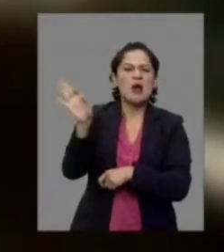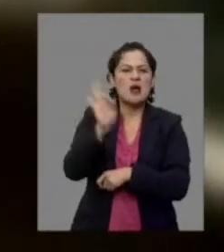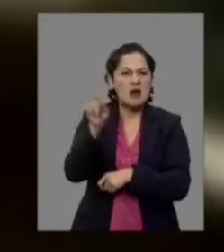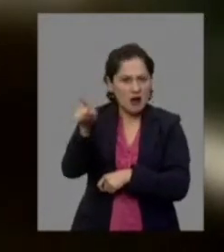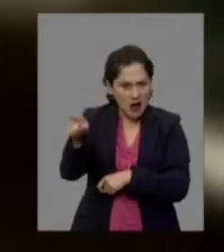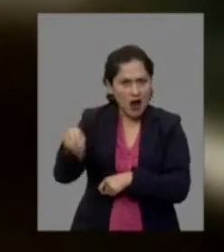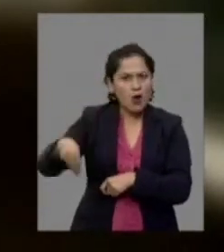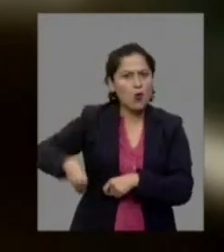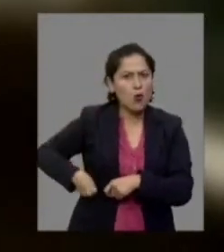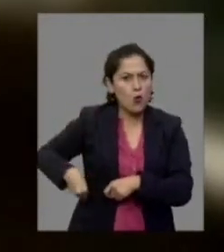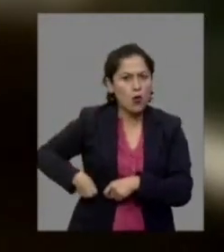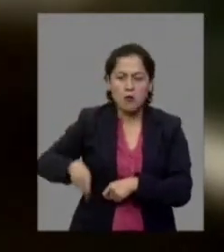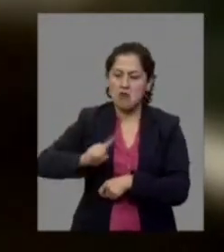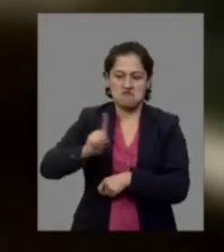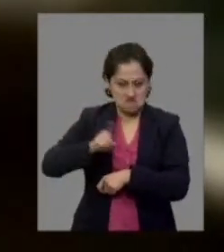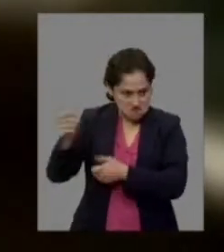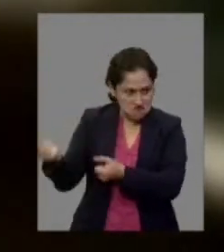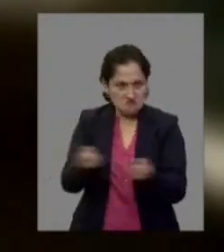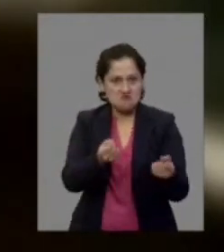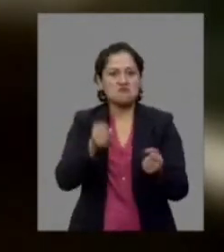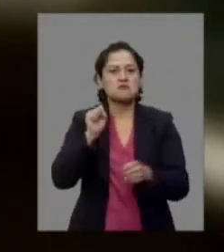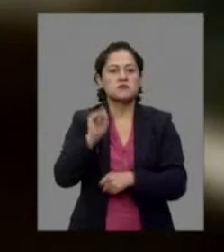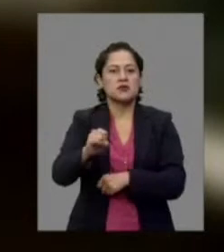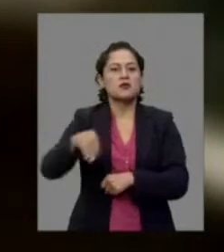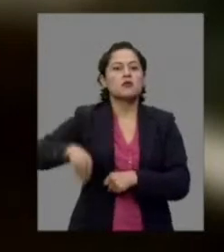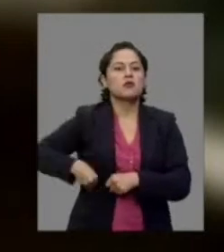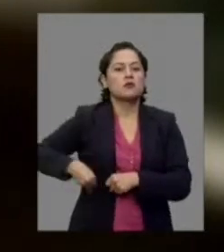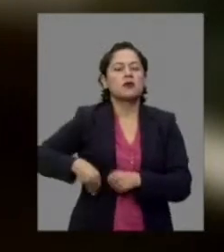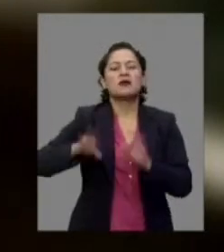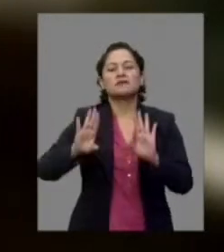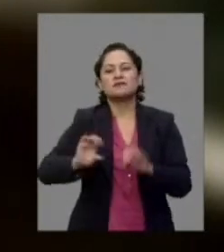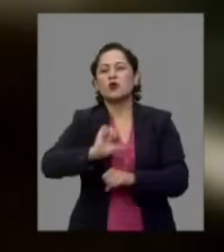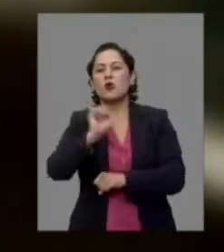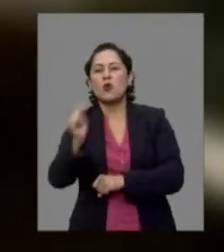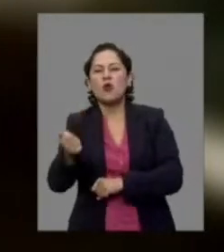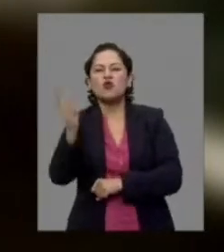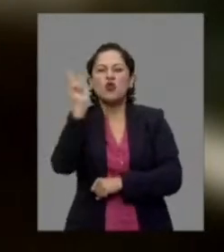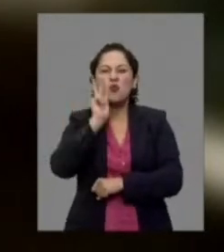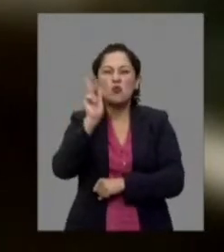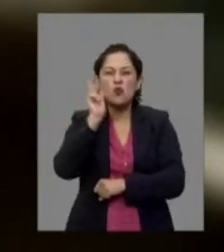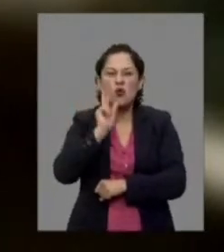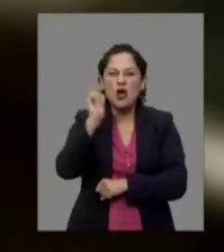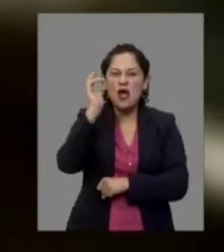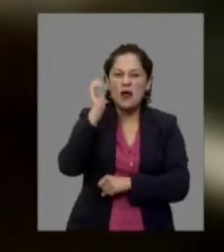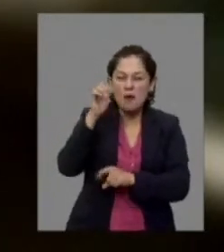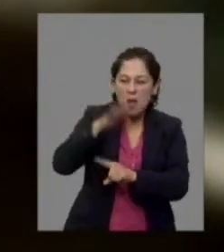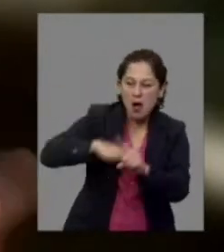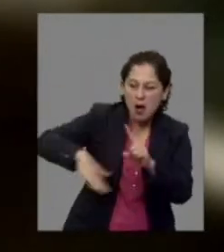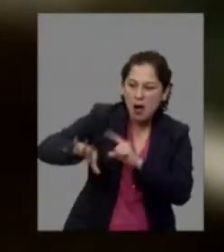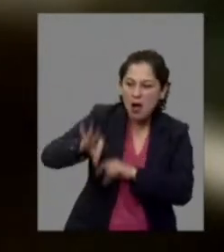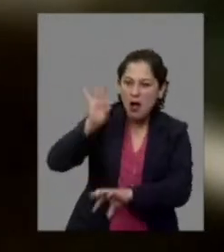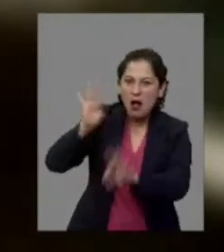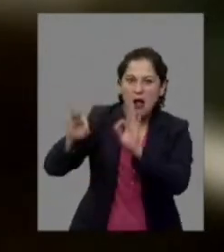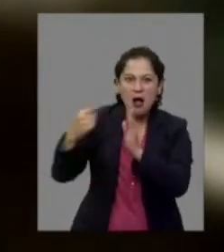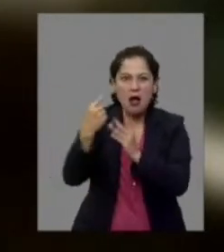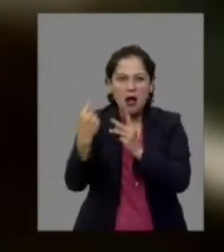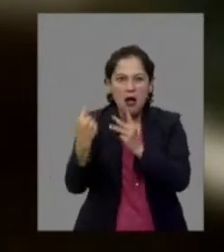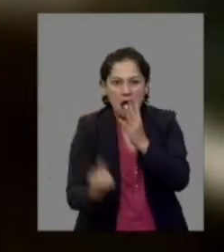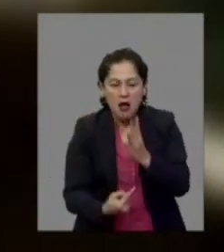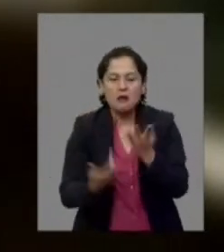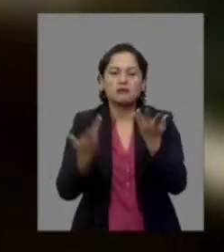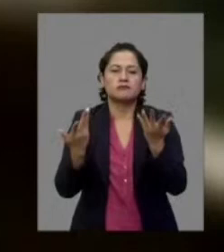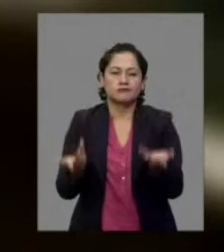la exclusión de pruebas ilícitas, en fin, hay una gran cantidad de temas, la defensa adecuada en